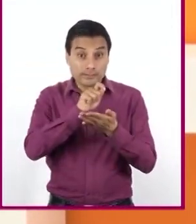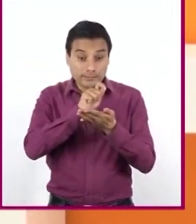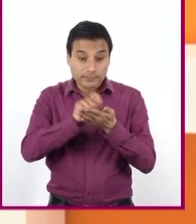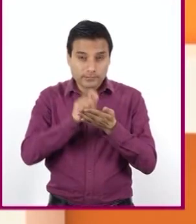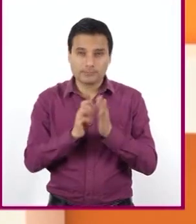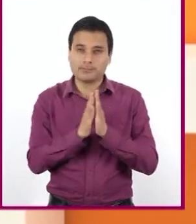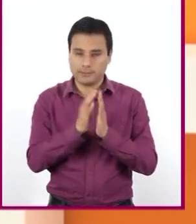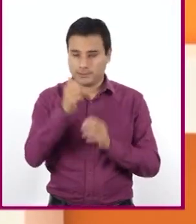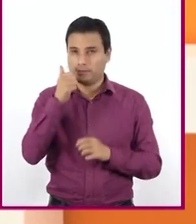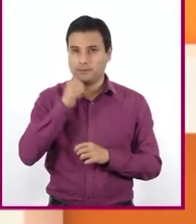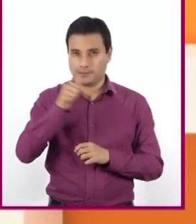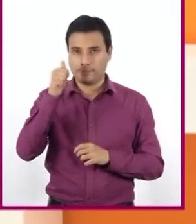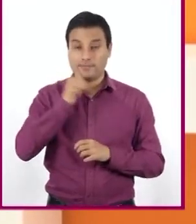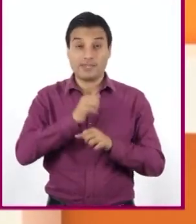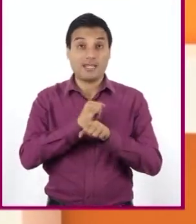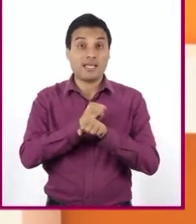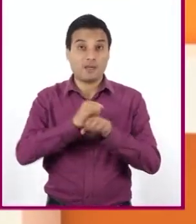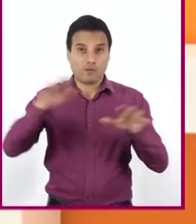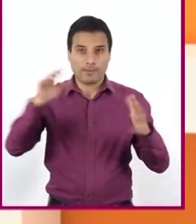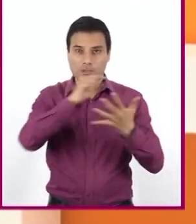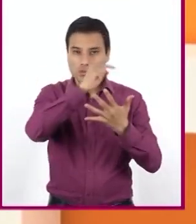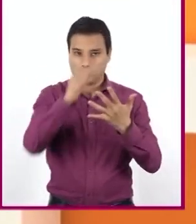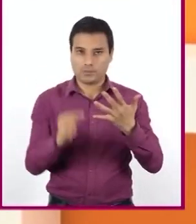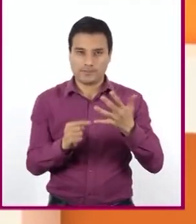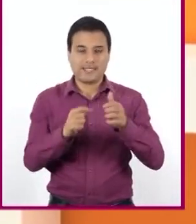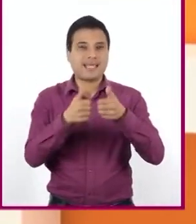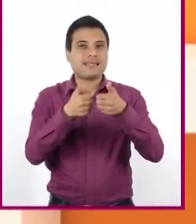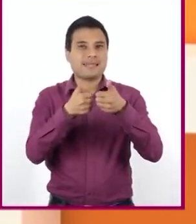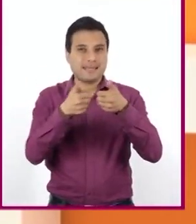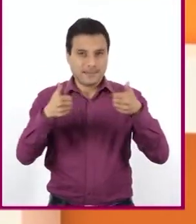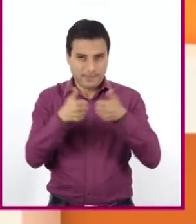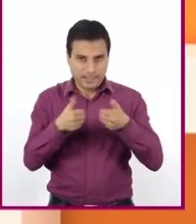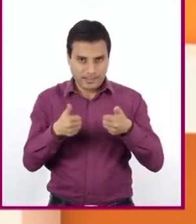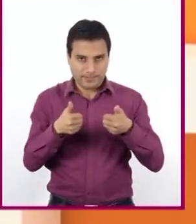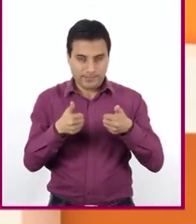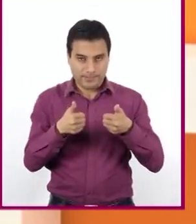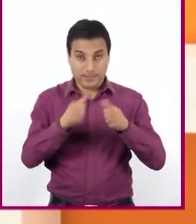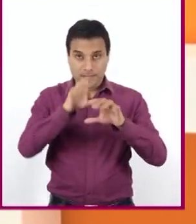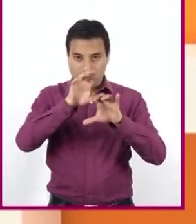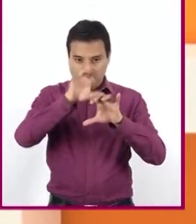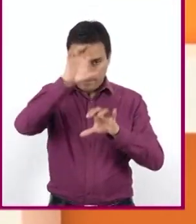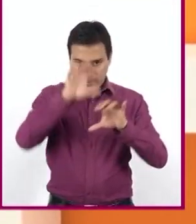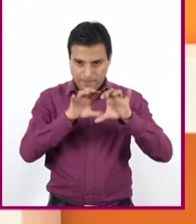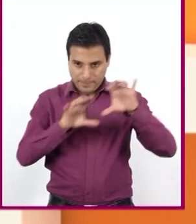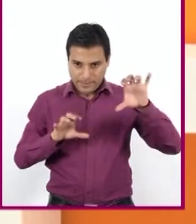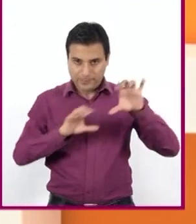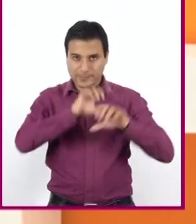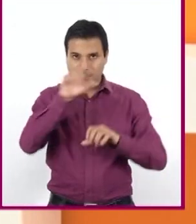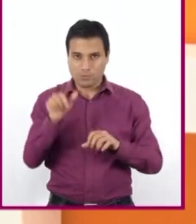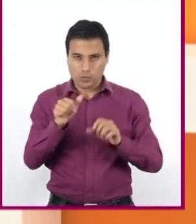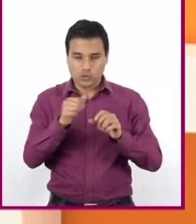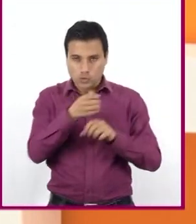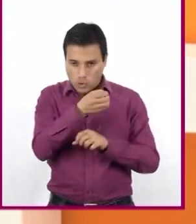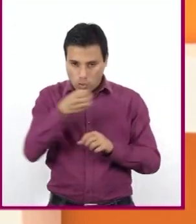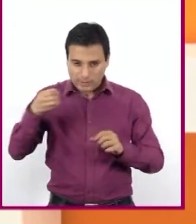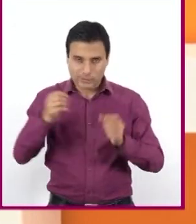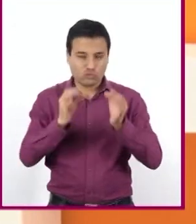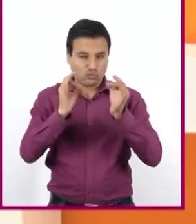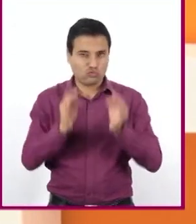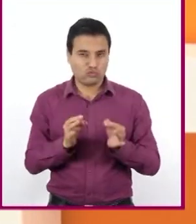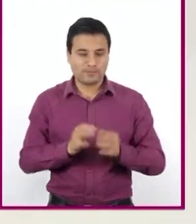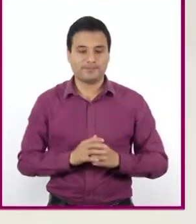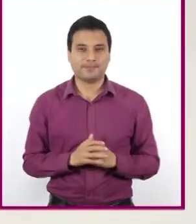su información y la revisen en partes para que mantengan un orden de sus ideas al escribir.